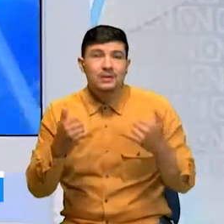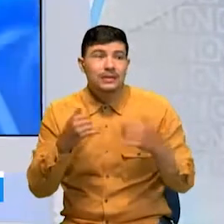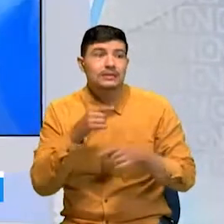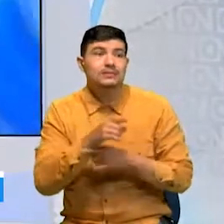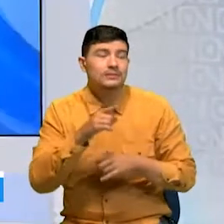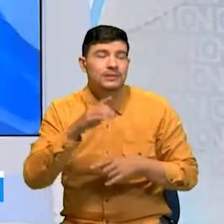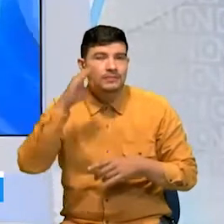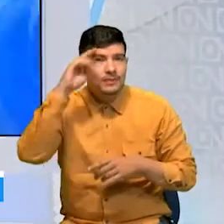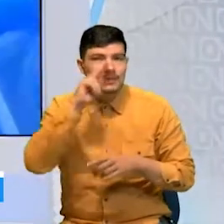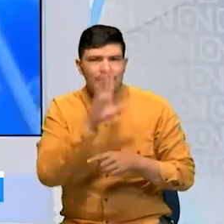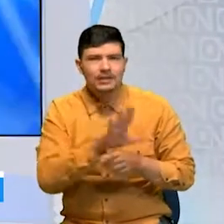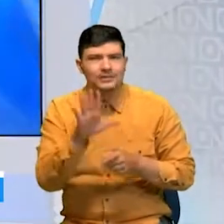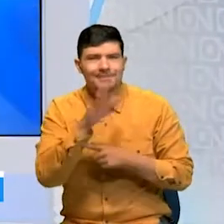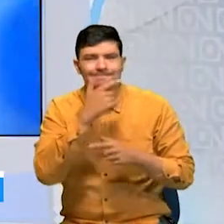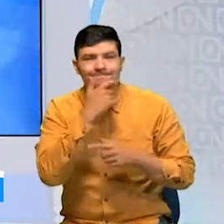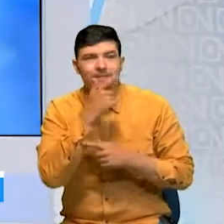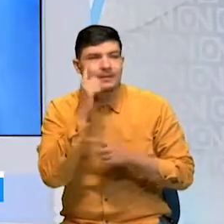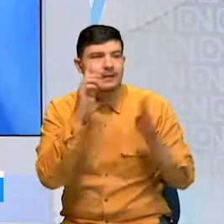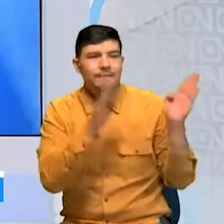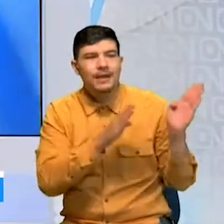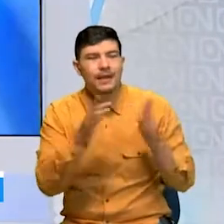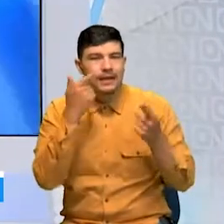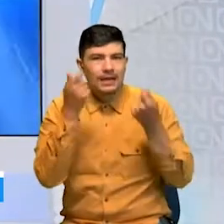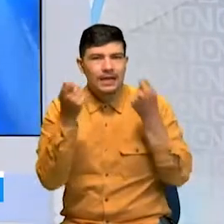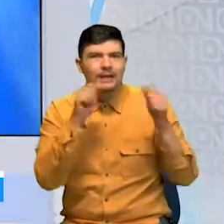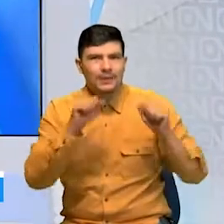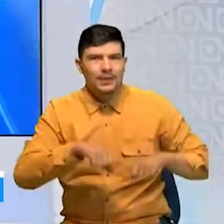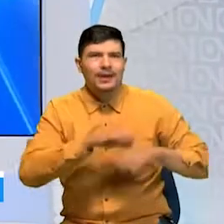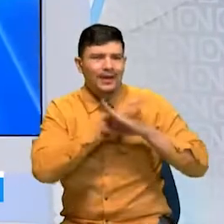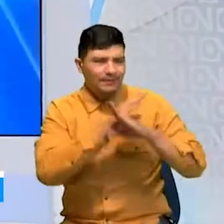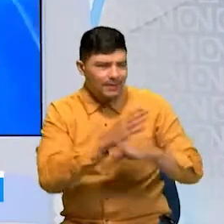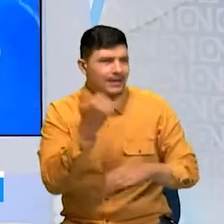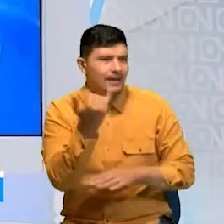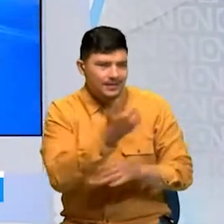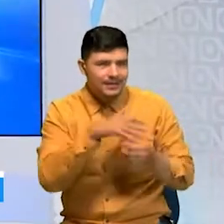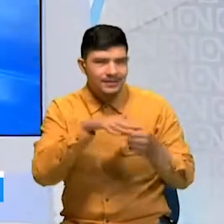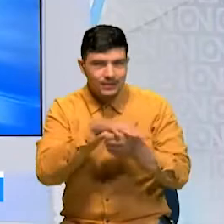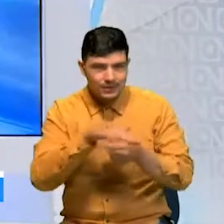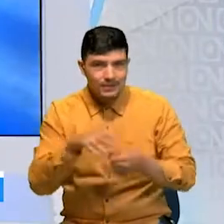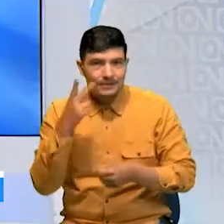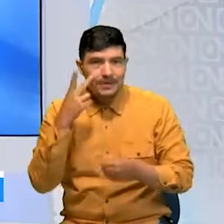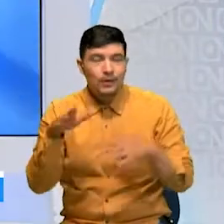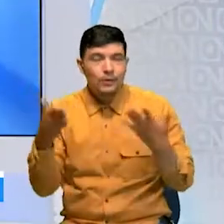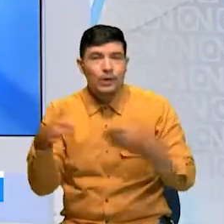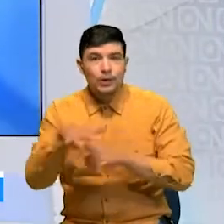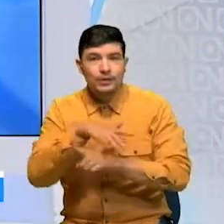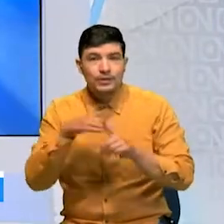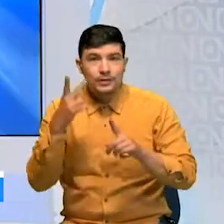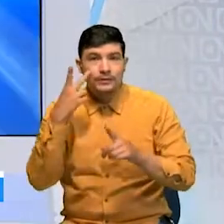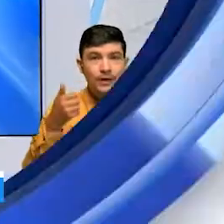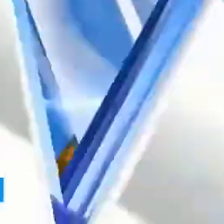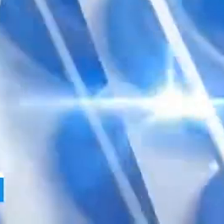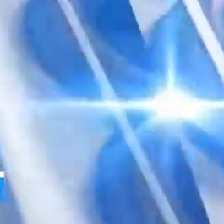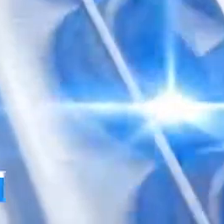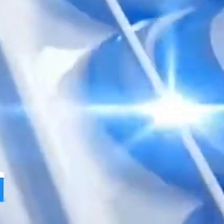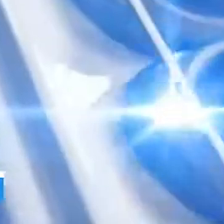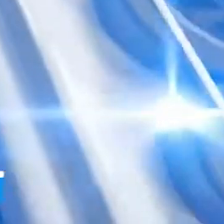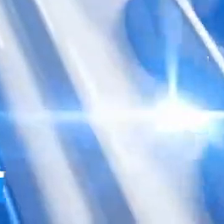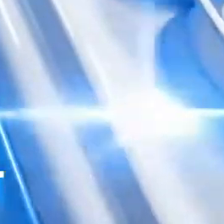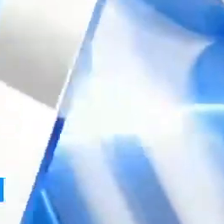plantear estrategias para evitar estas tragedias américas y yo como está este panorama y qué medidas van a tomar las autoridades